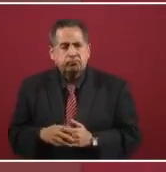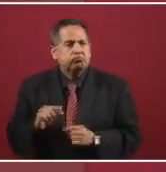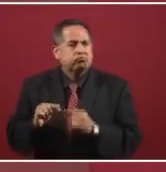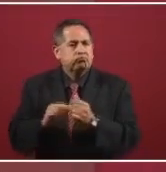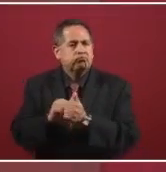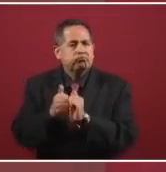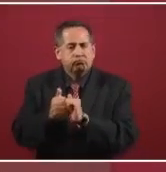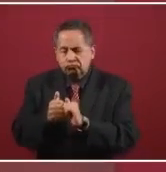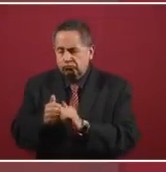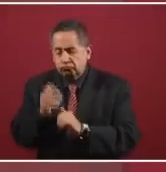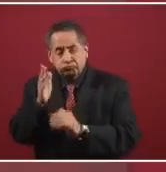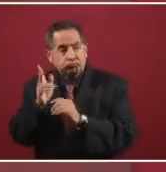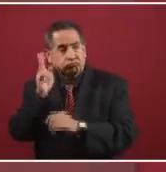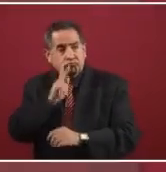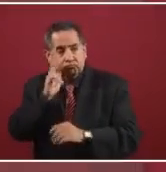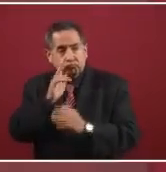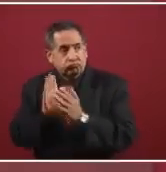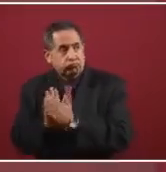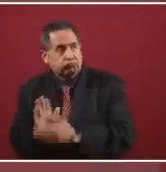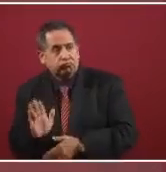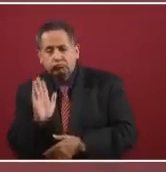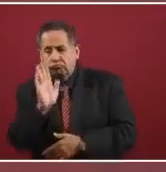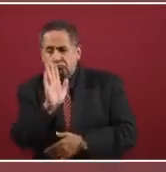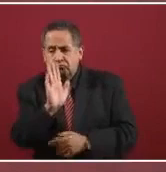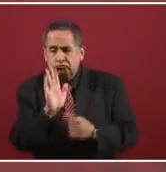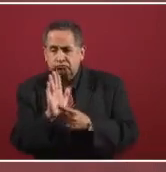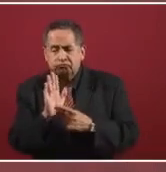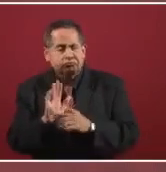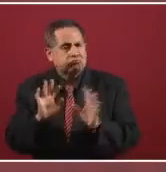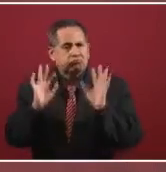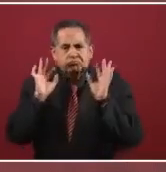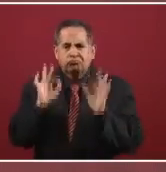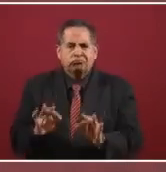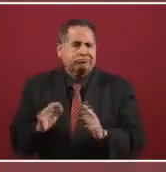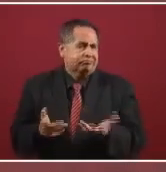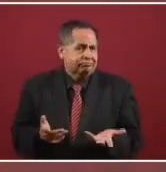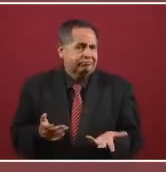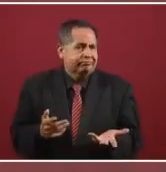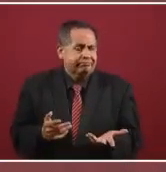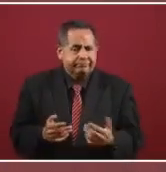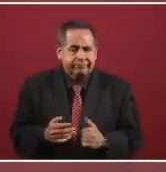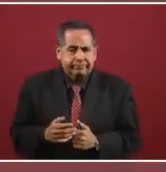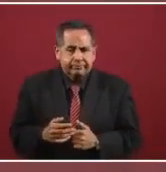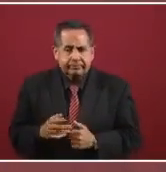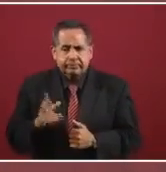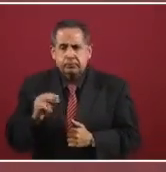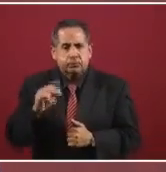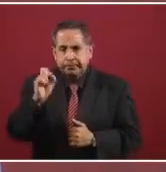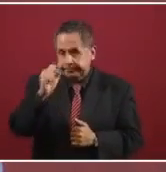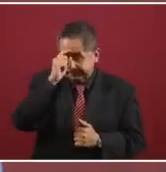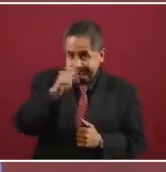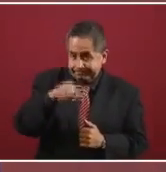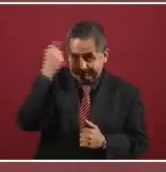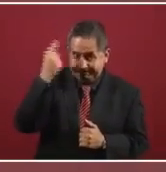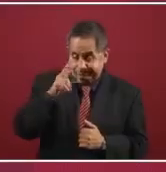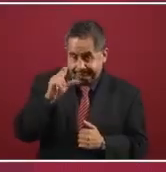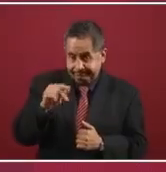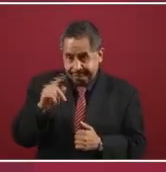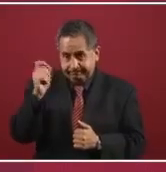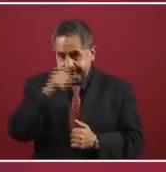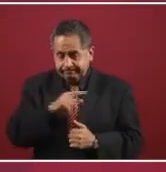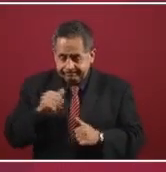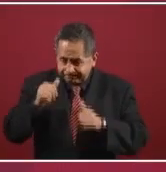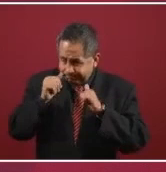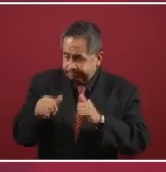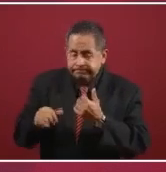acreditándose poco a poco, que no es un asunto fácil, el